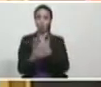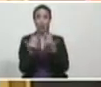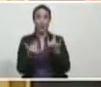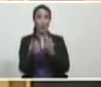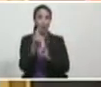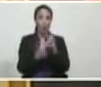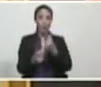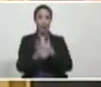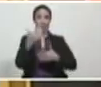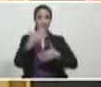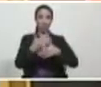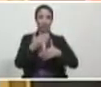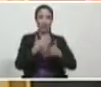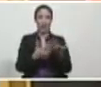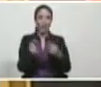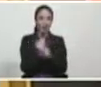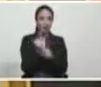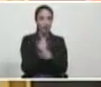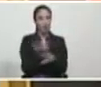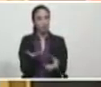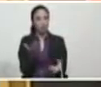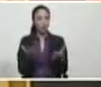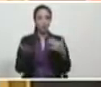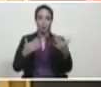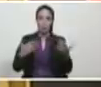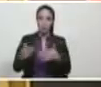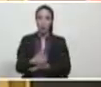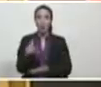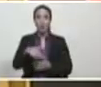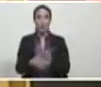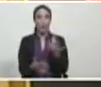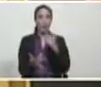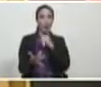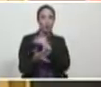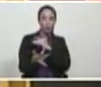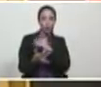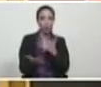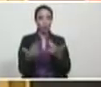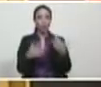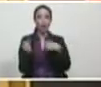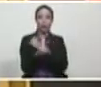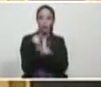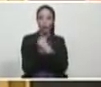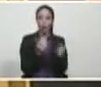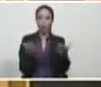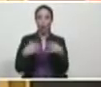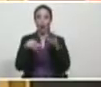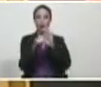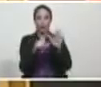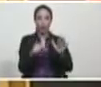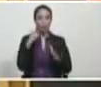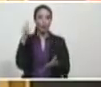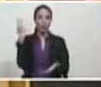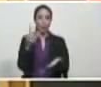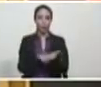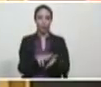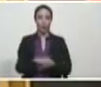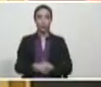económico mediante el empleo de tecnología propia y conocimiento de la masa trabajadora. Artículo 1. Cúmplase.